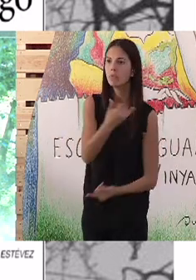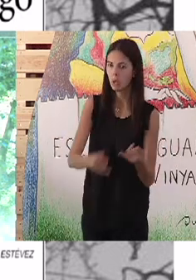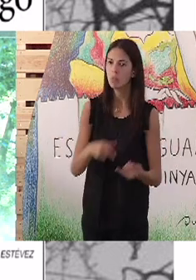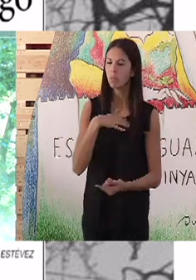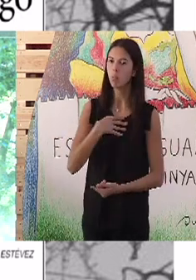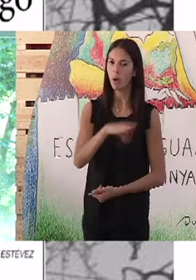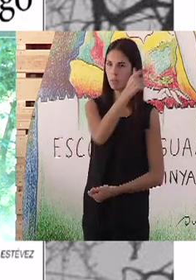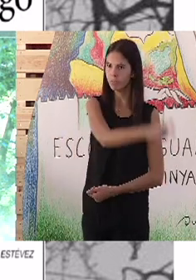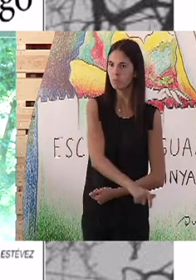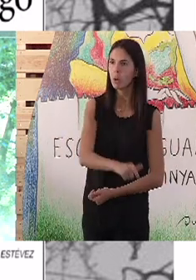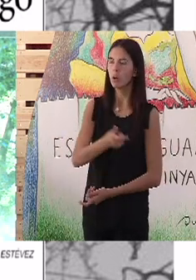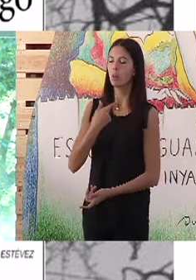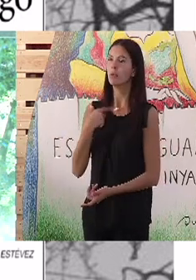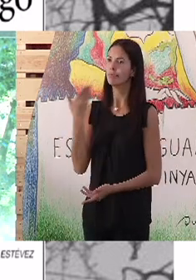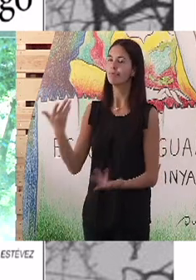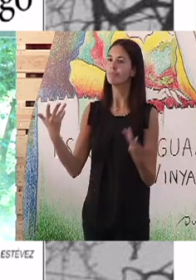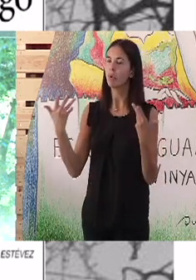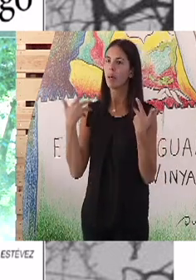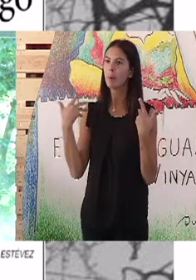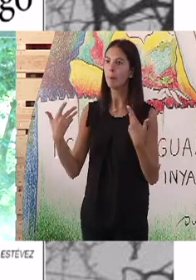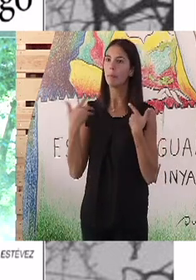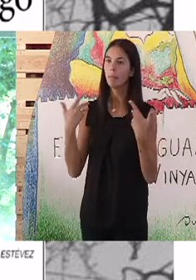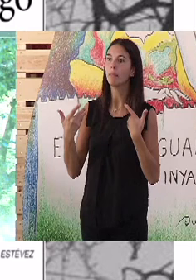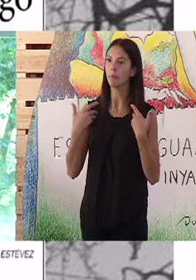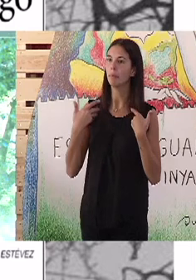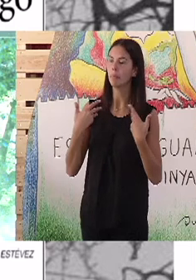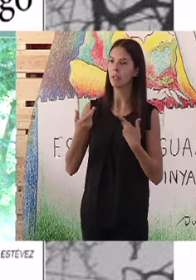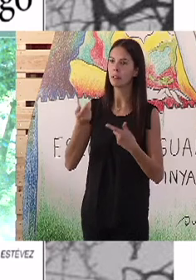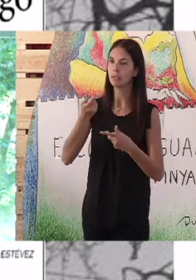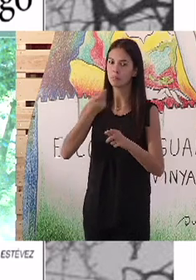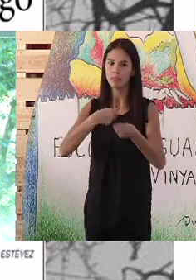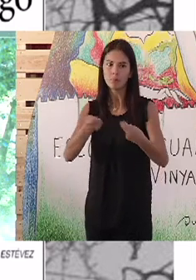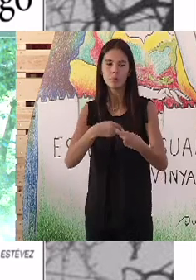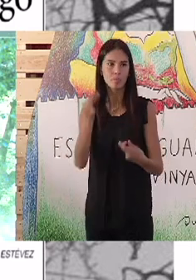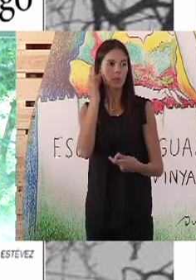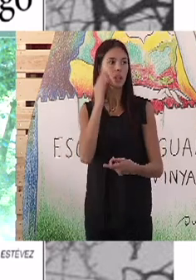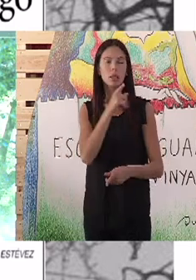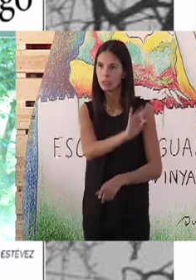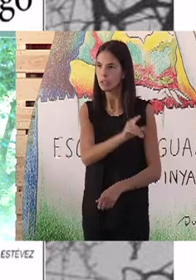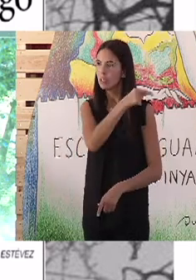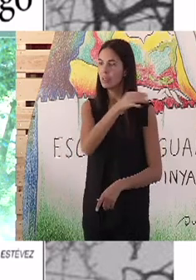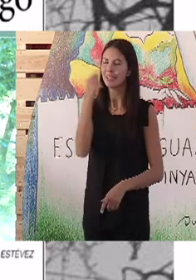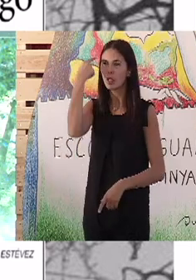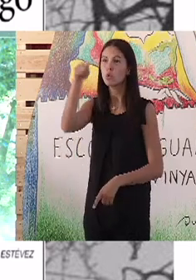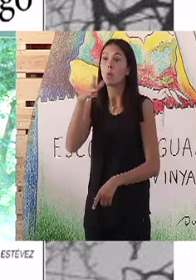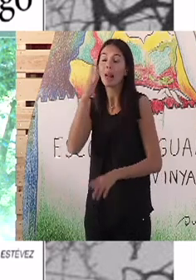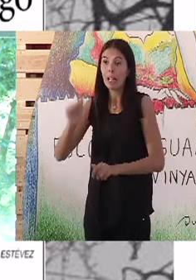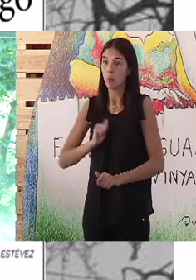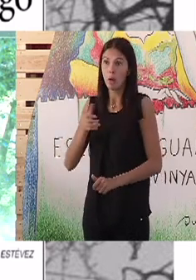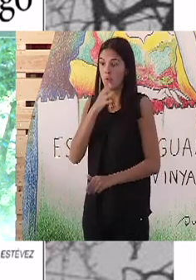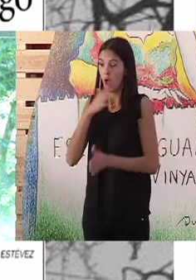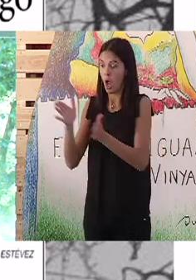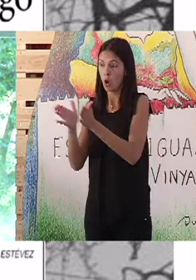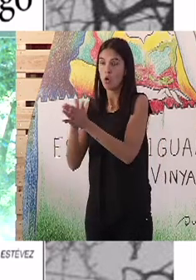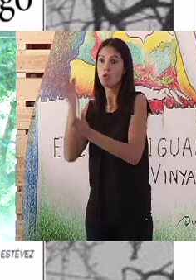trata. E esta rapaza sí estuvo retida nun piso. E se soubo de casualidade, porque a súa compañeira, que estaba